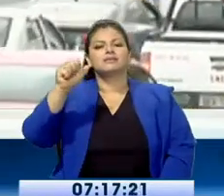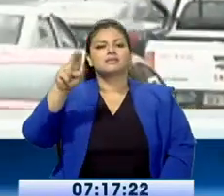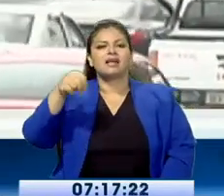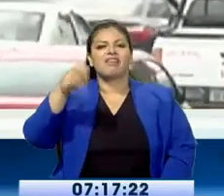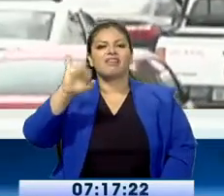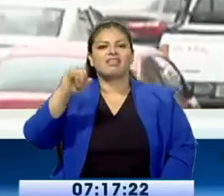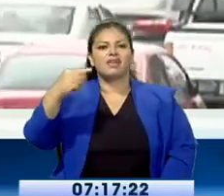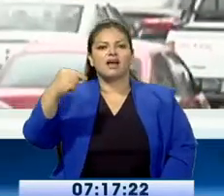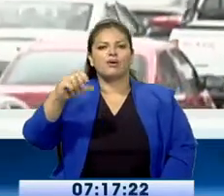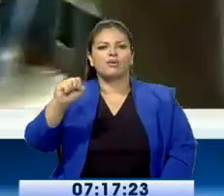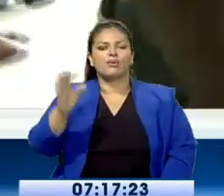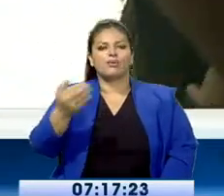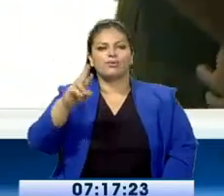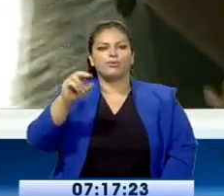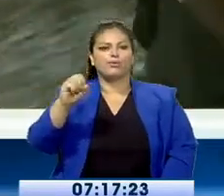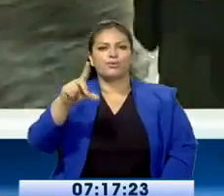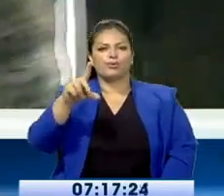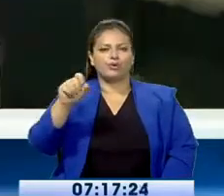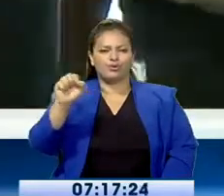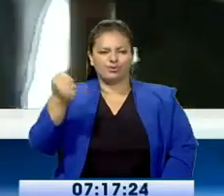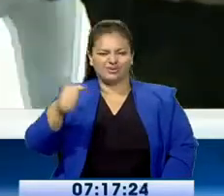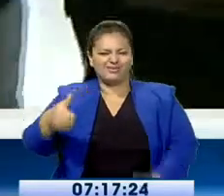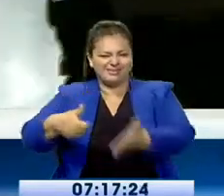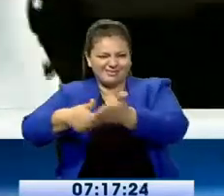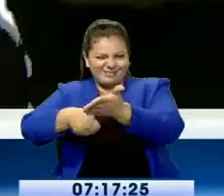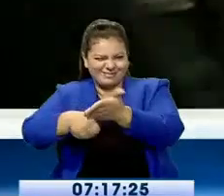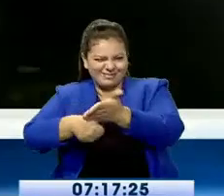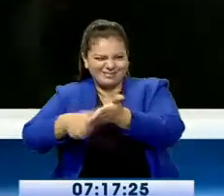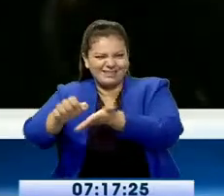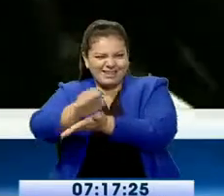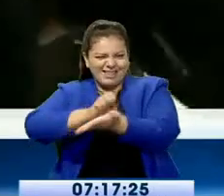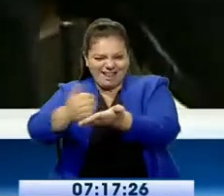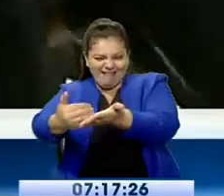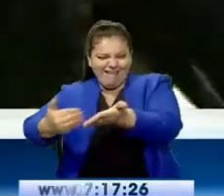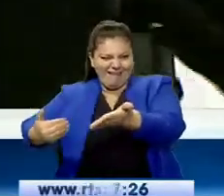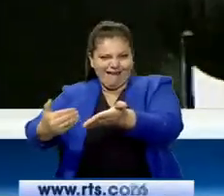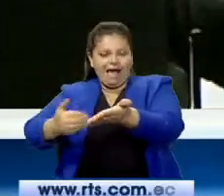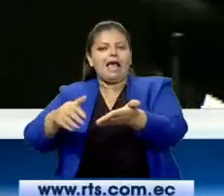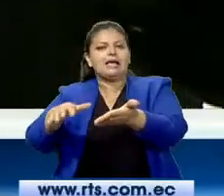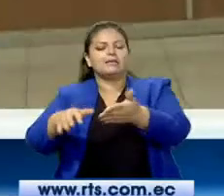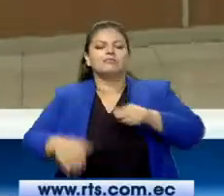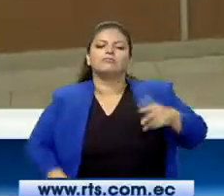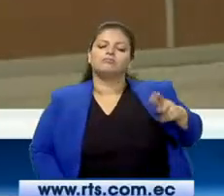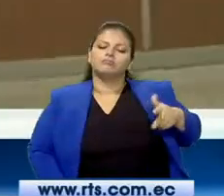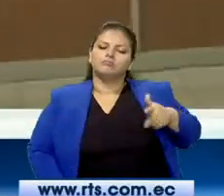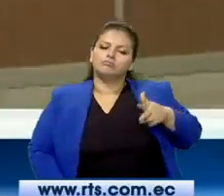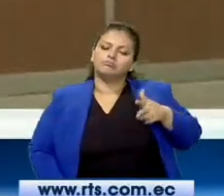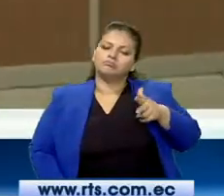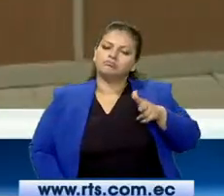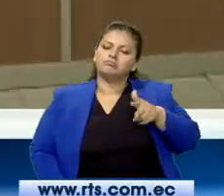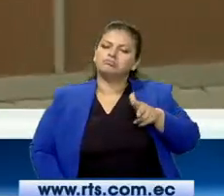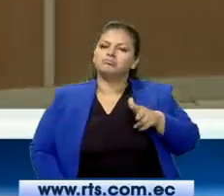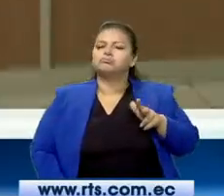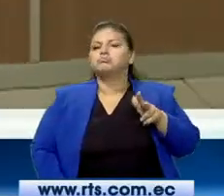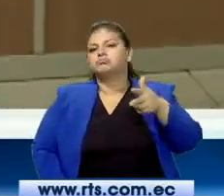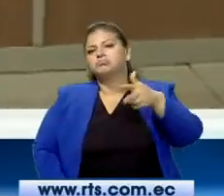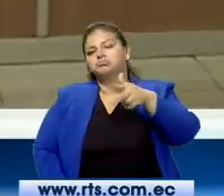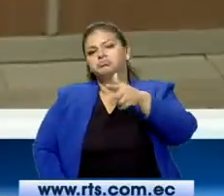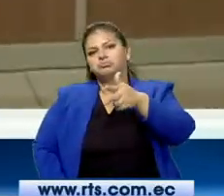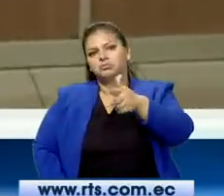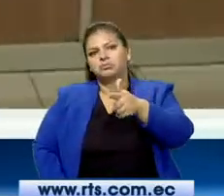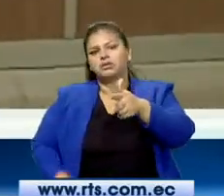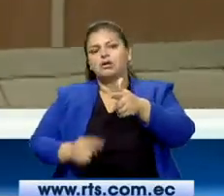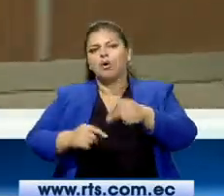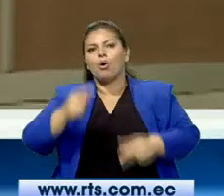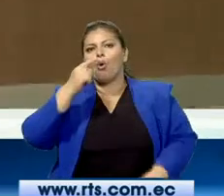abandone el vehículo. Cuando vieron que este caballero se bajó, fueron tras él. Ellos me cogieron, el uno me cogió del cuello y el